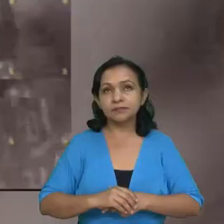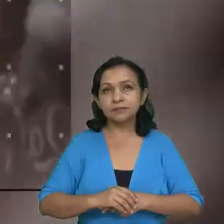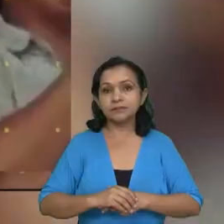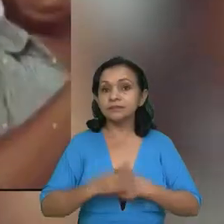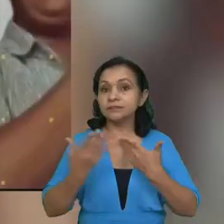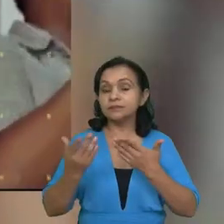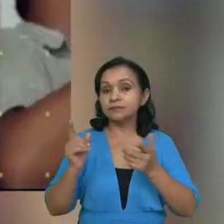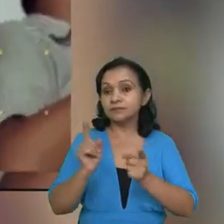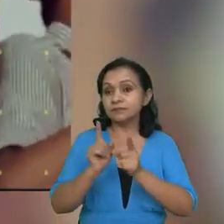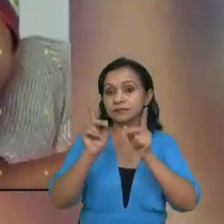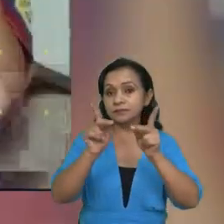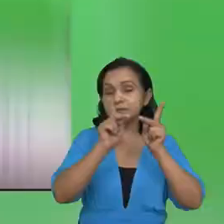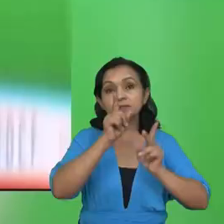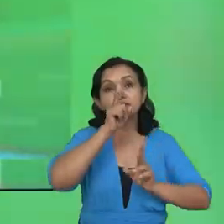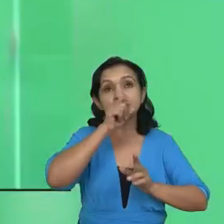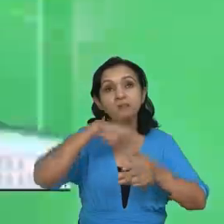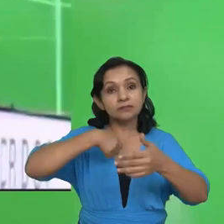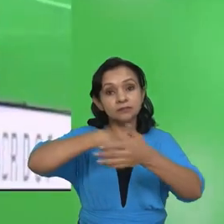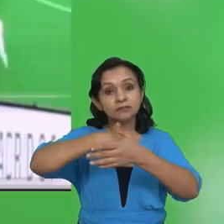y